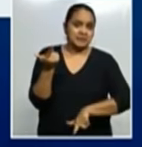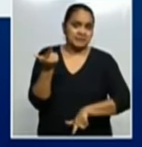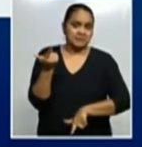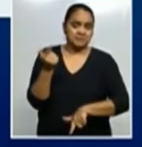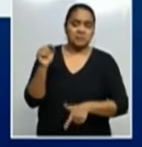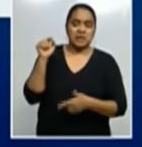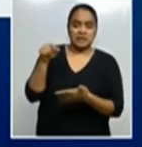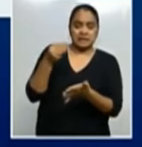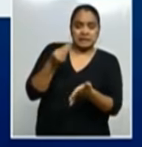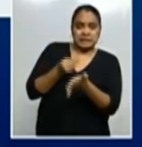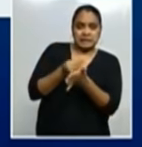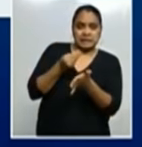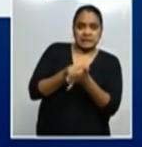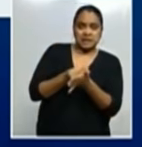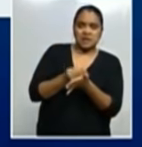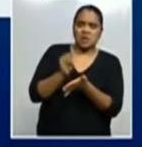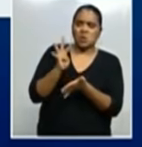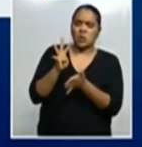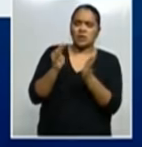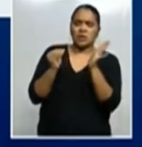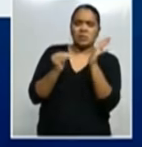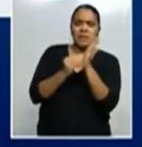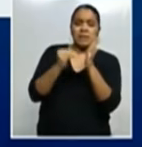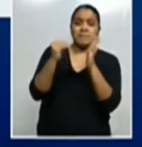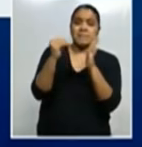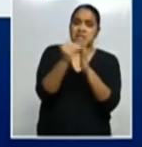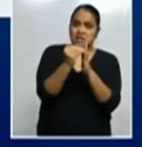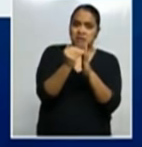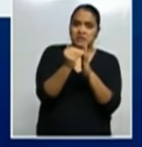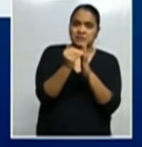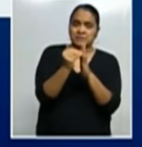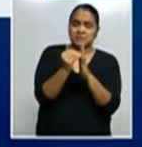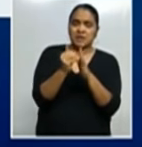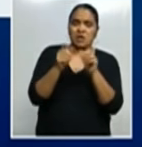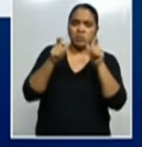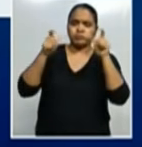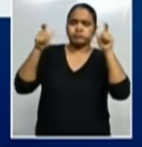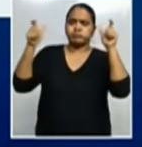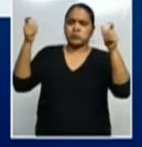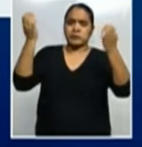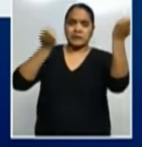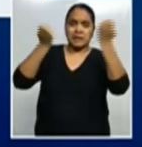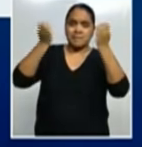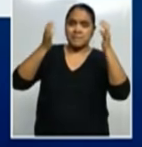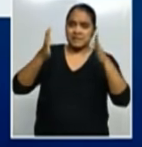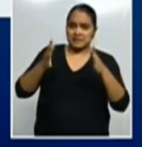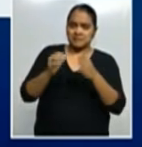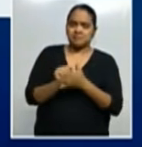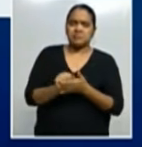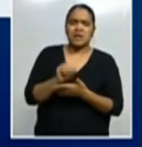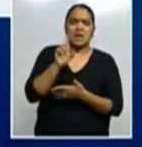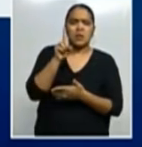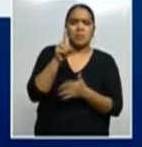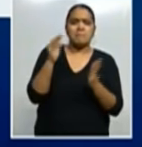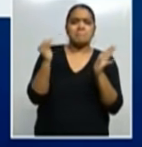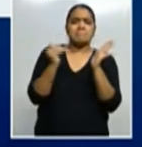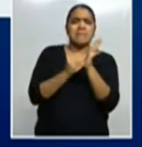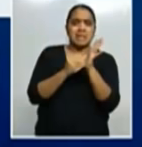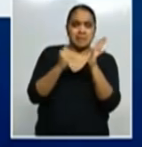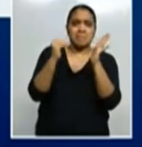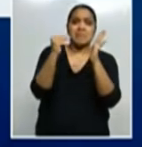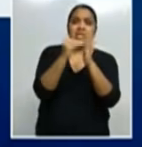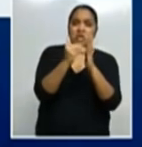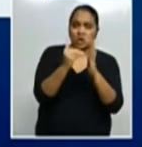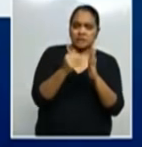eso, desglosado, 4,000 millones aproximadamente de los grandes contribuyentes y aproximadamente 1,000 millones de